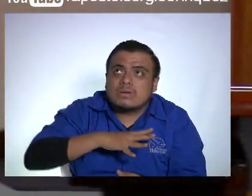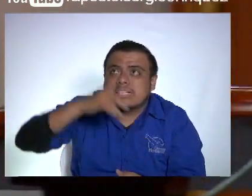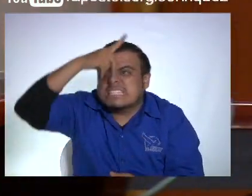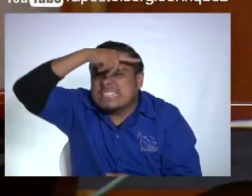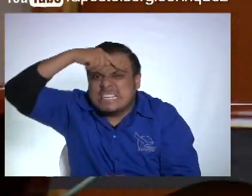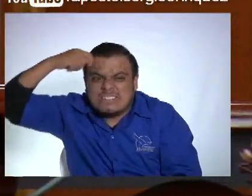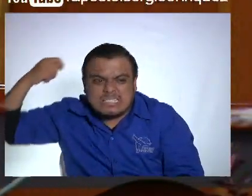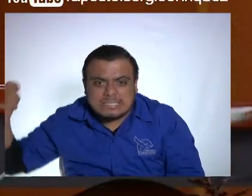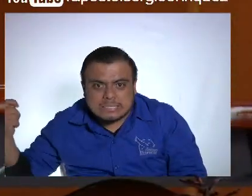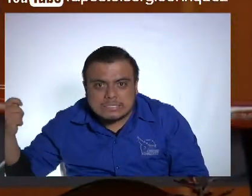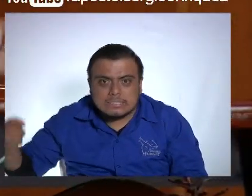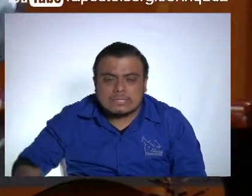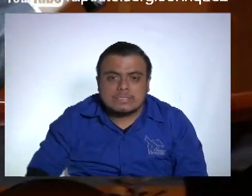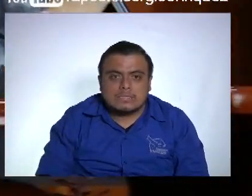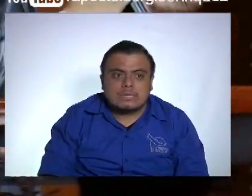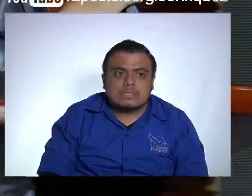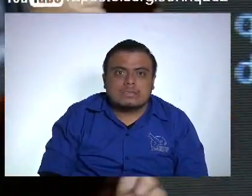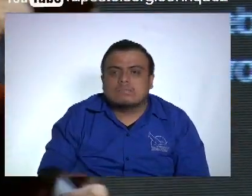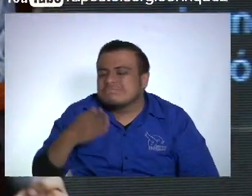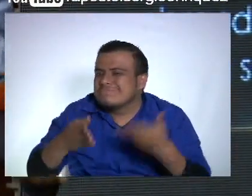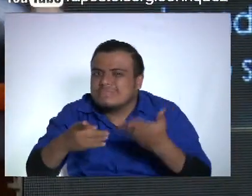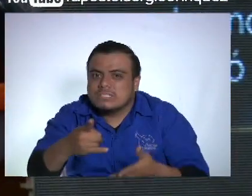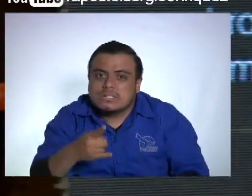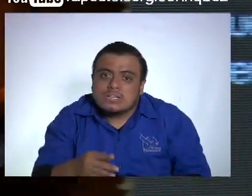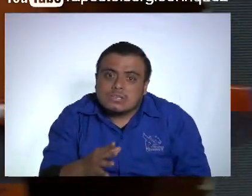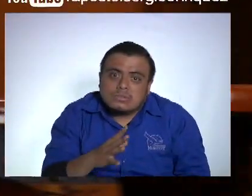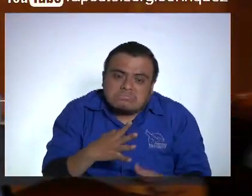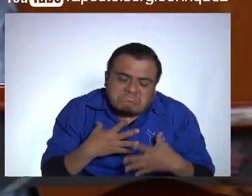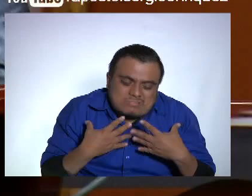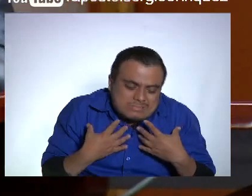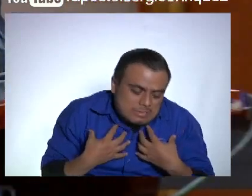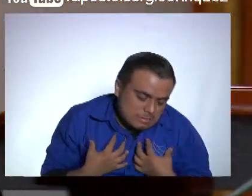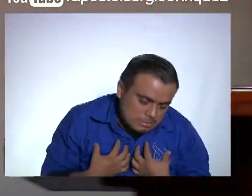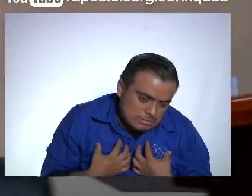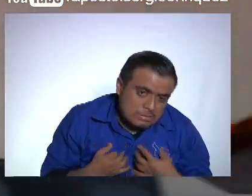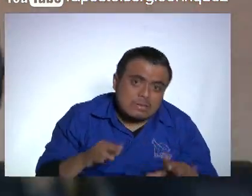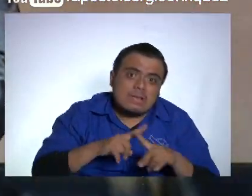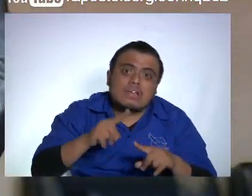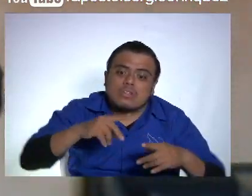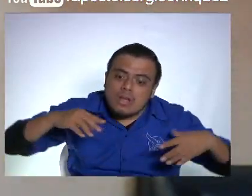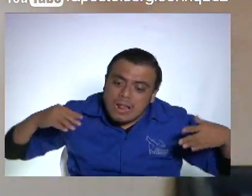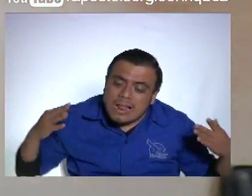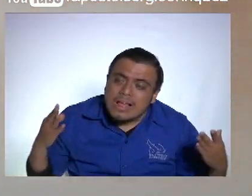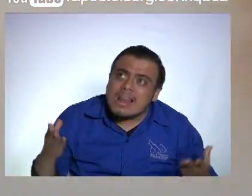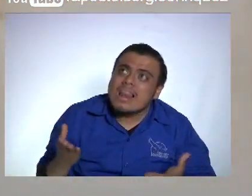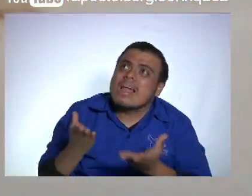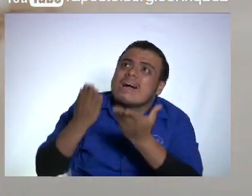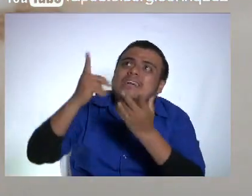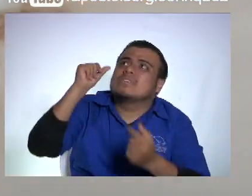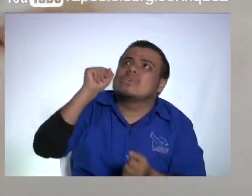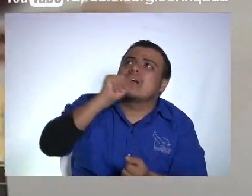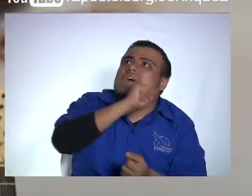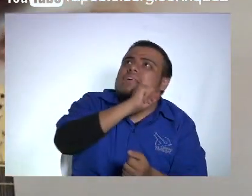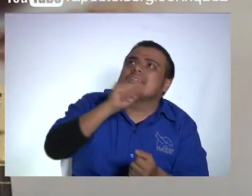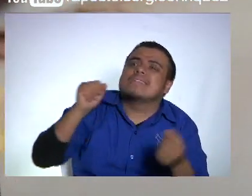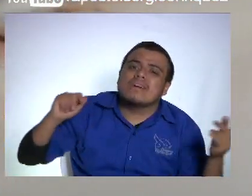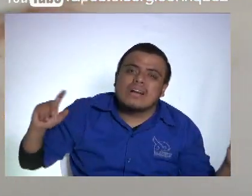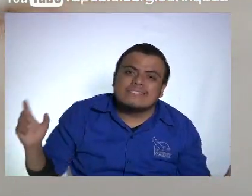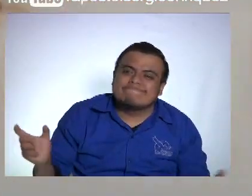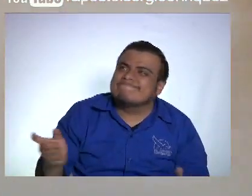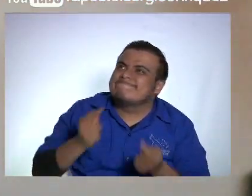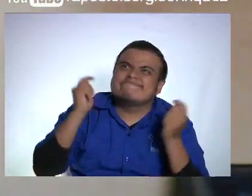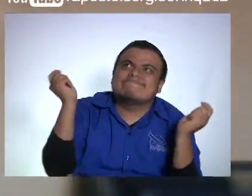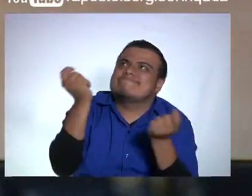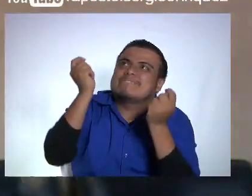Tal vez venías cansado, desfallecido, pero levantaste un cántico, lo exaltaste,